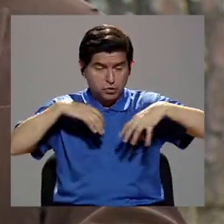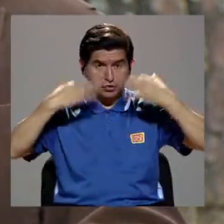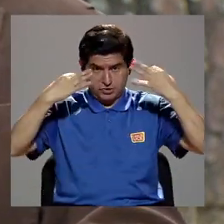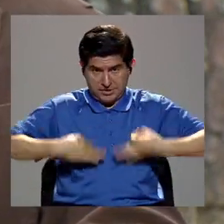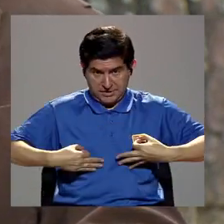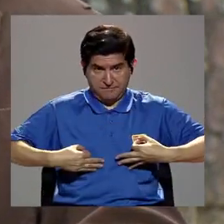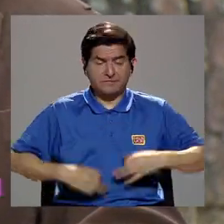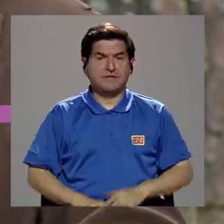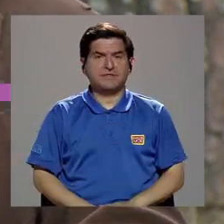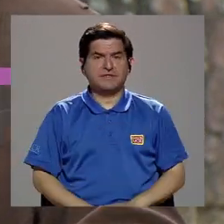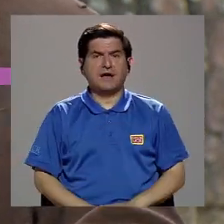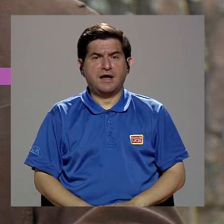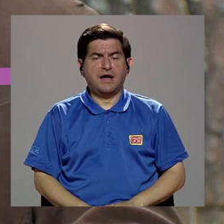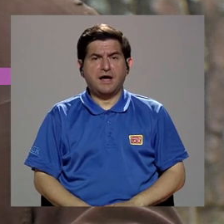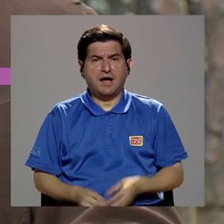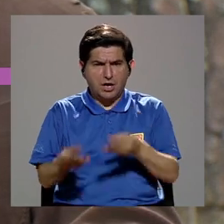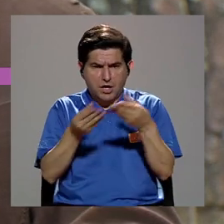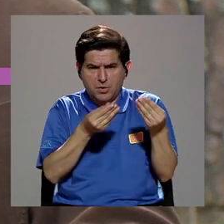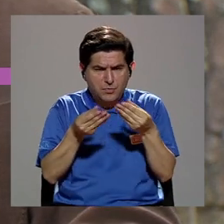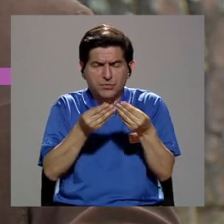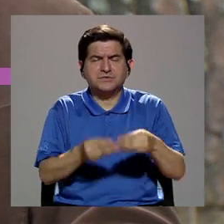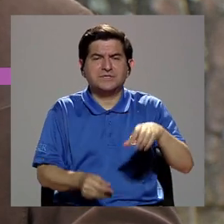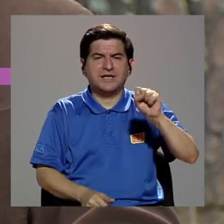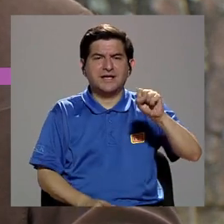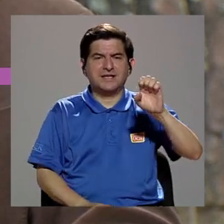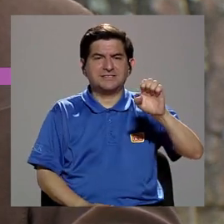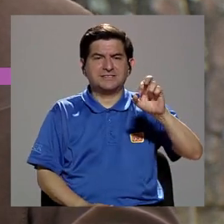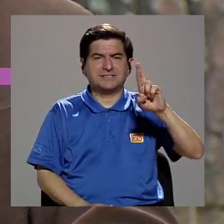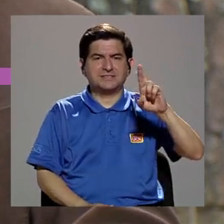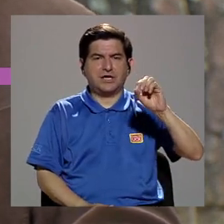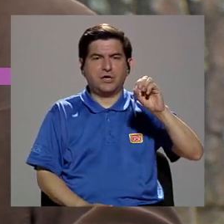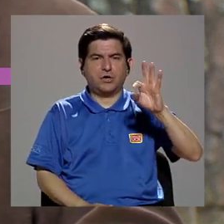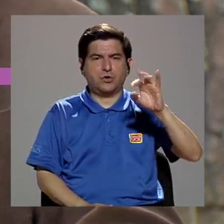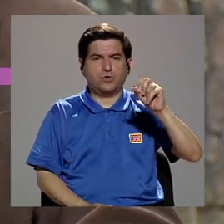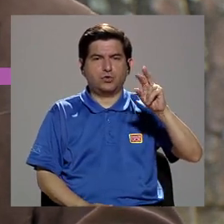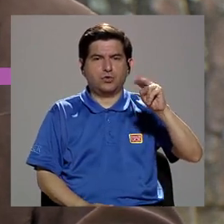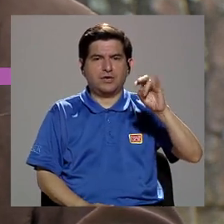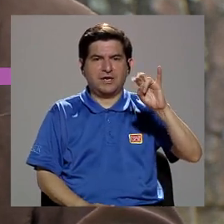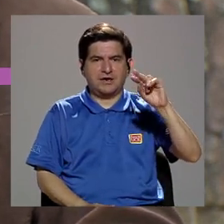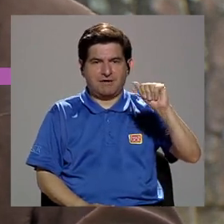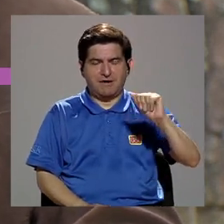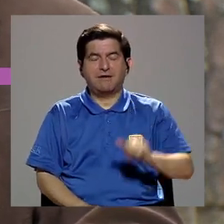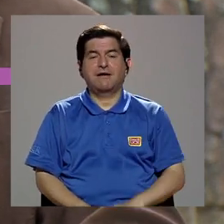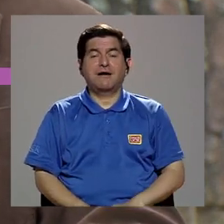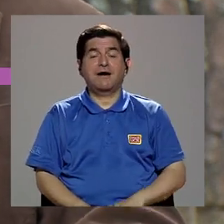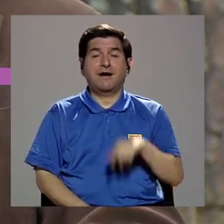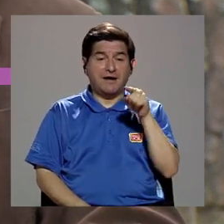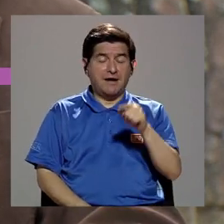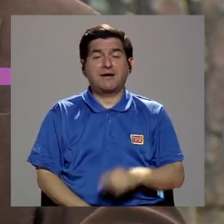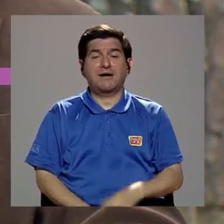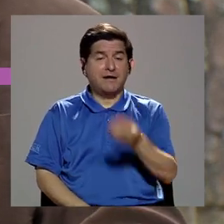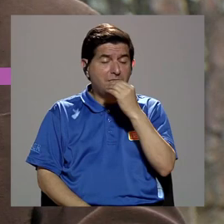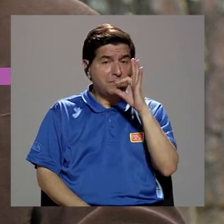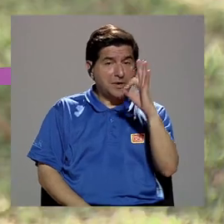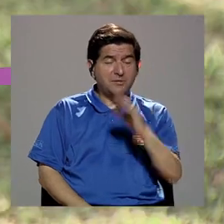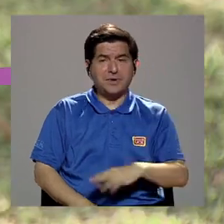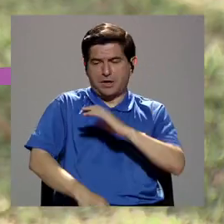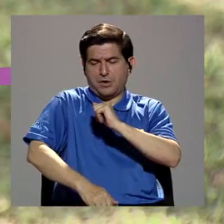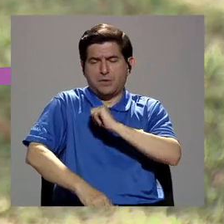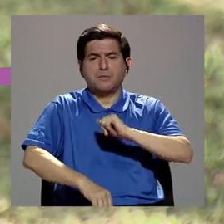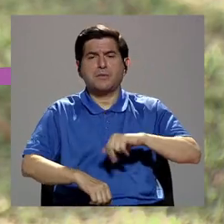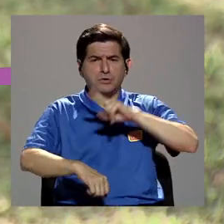actividad física, si le producimos bastante serotonina, si el sistema digestivo está funcionando bien, si la presión arterial se